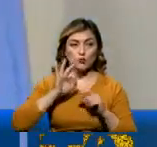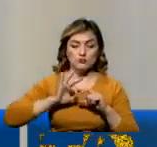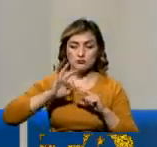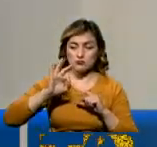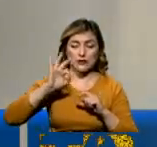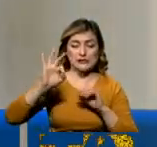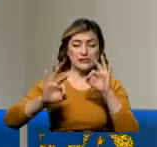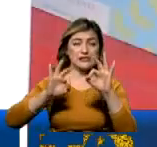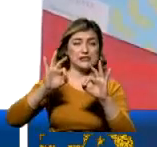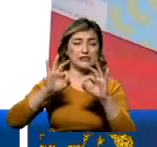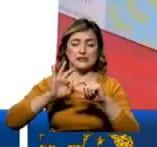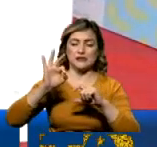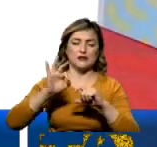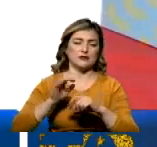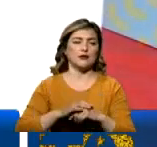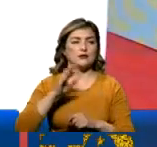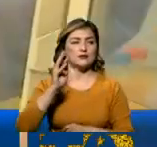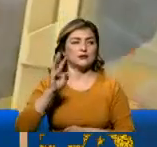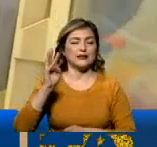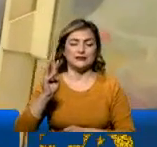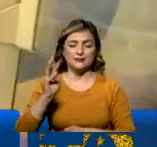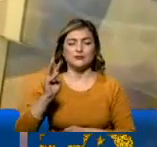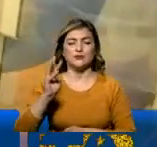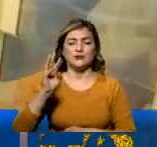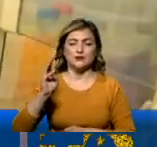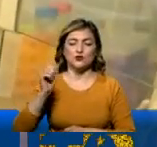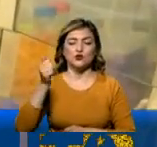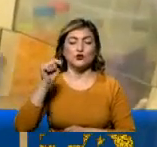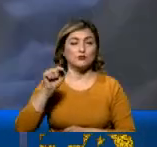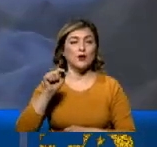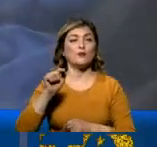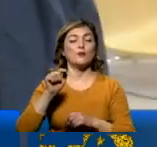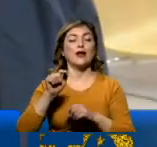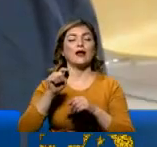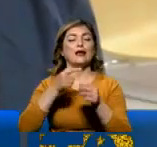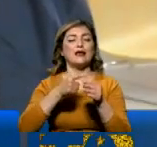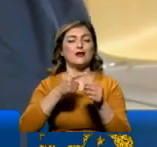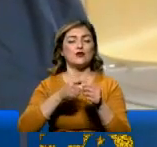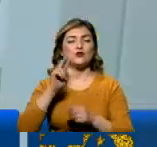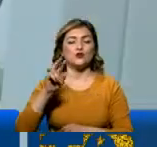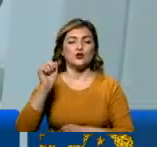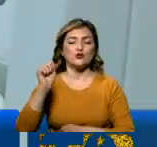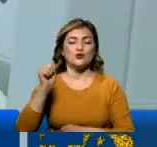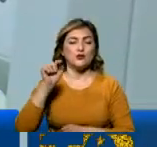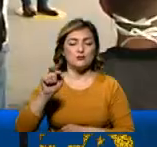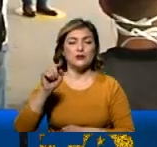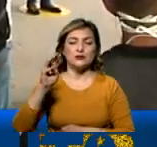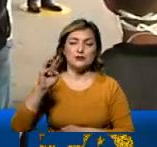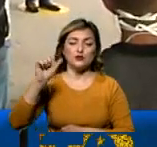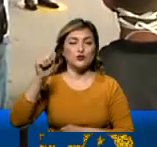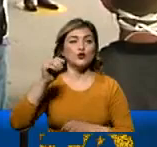lunes superó los 66.610 casos en Quito y 202.110 a escala